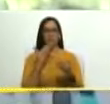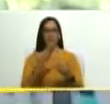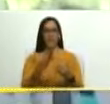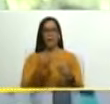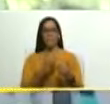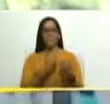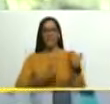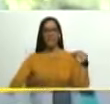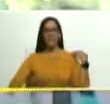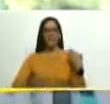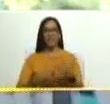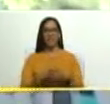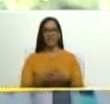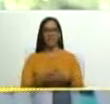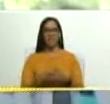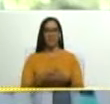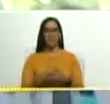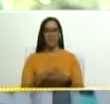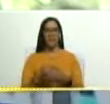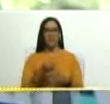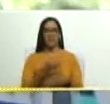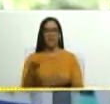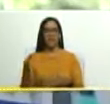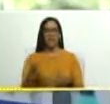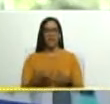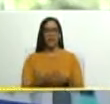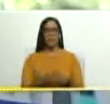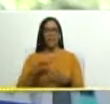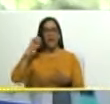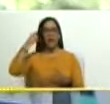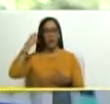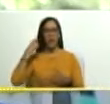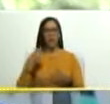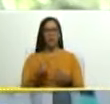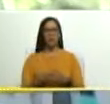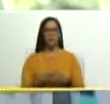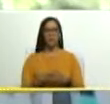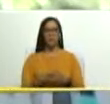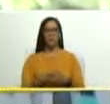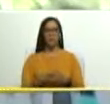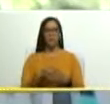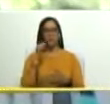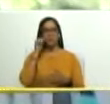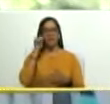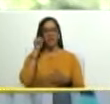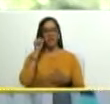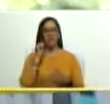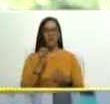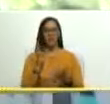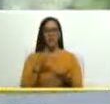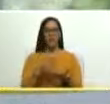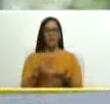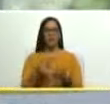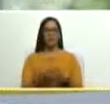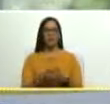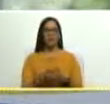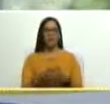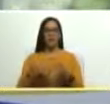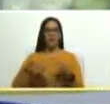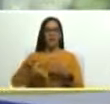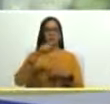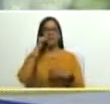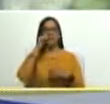Es correcto, claro. Combatiente Silvia. Con Silita. Me acuerdo que un sábado para ya terminar, presidente, el